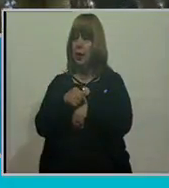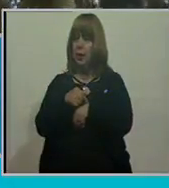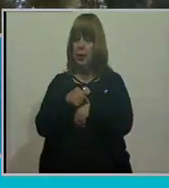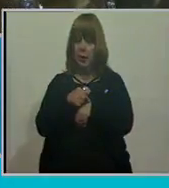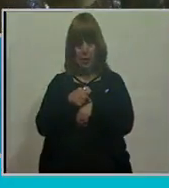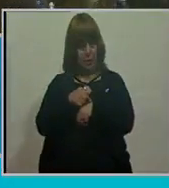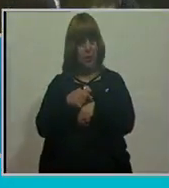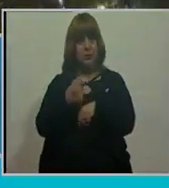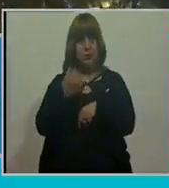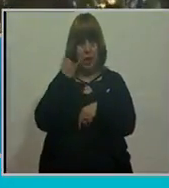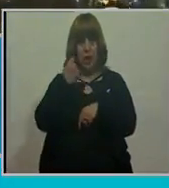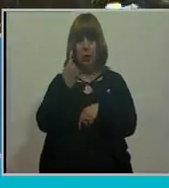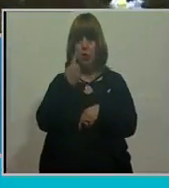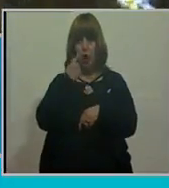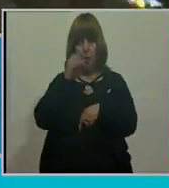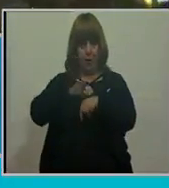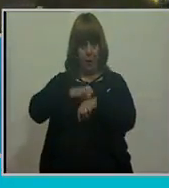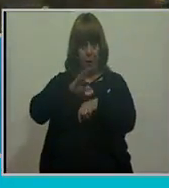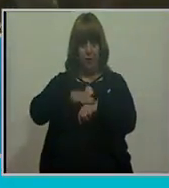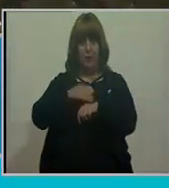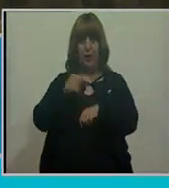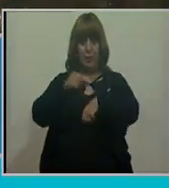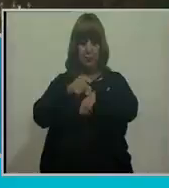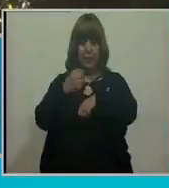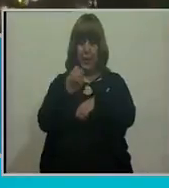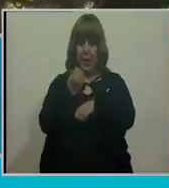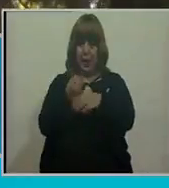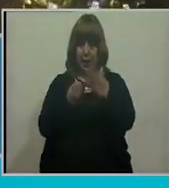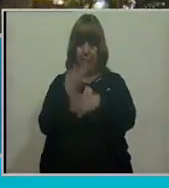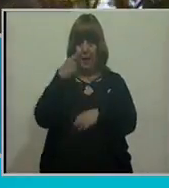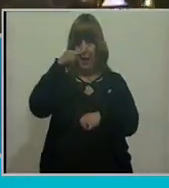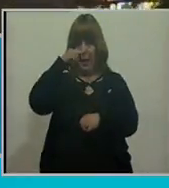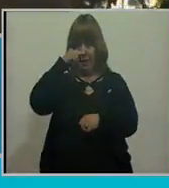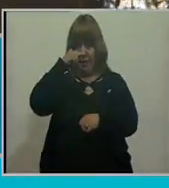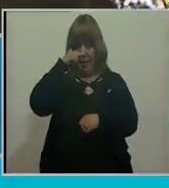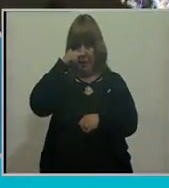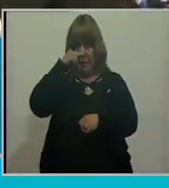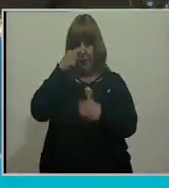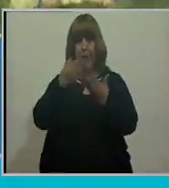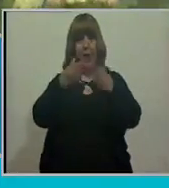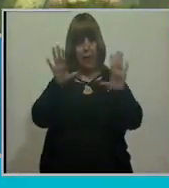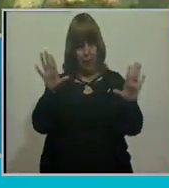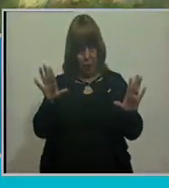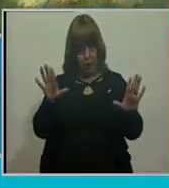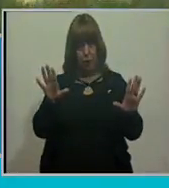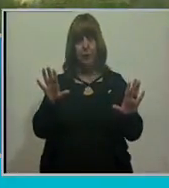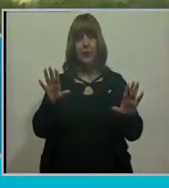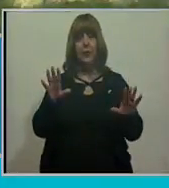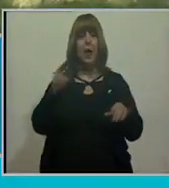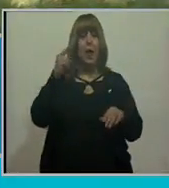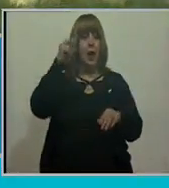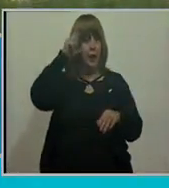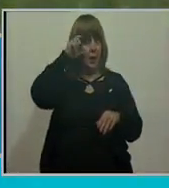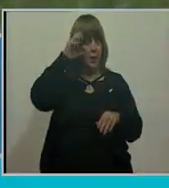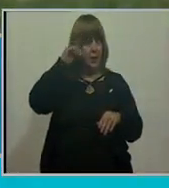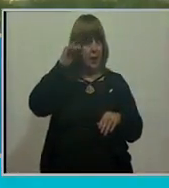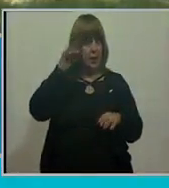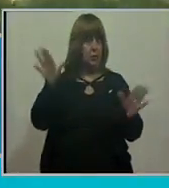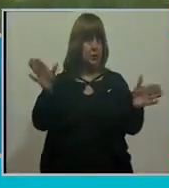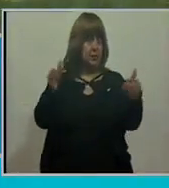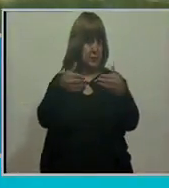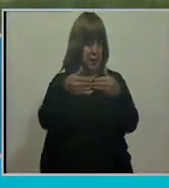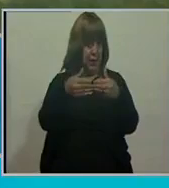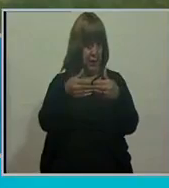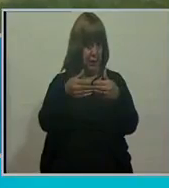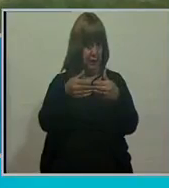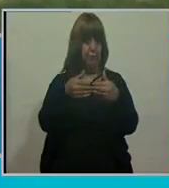tiene un placero que abre a las 7 de la mañana y cierra a las 22 horas y en el horario de verano puede prolongar. Las plazas que están